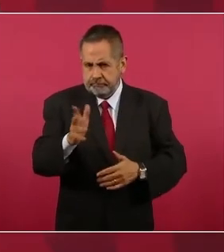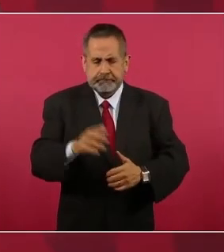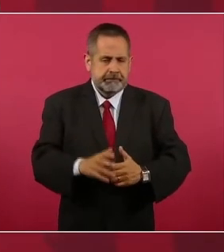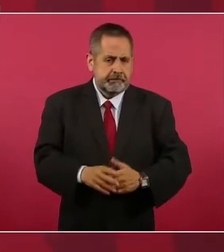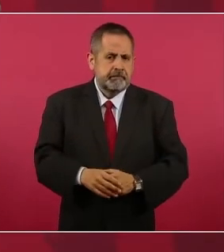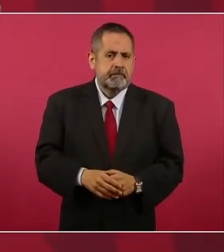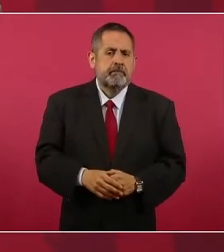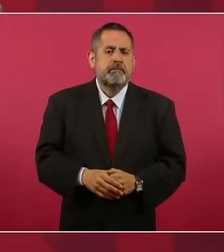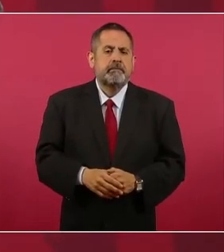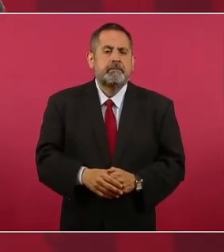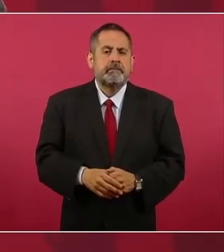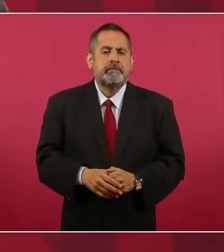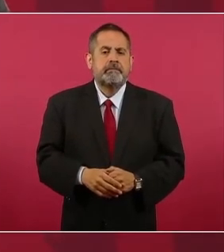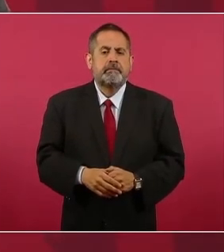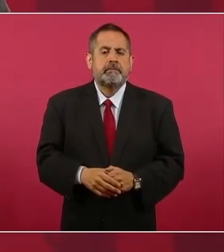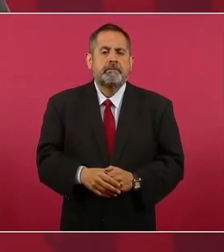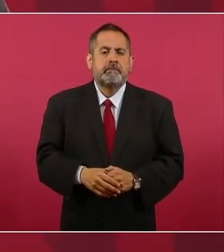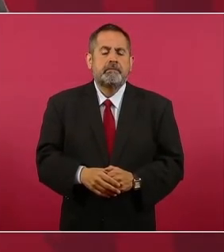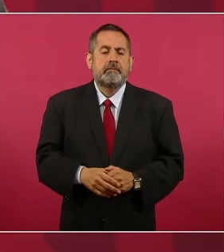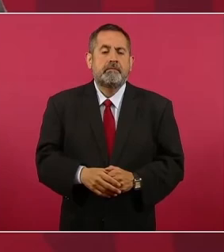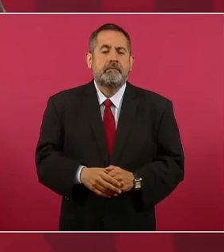Miren,